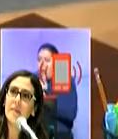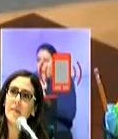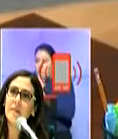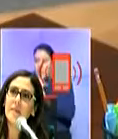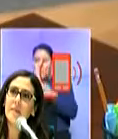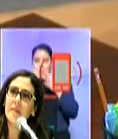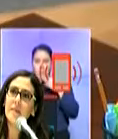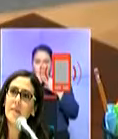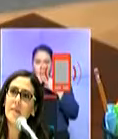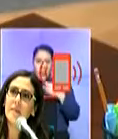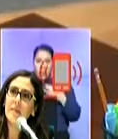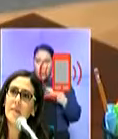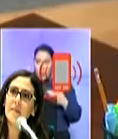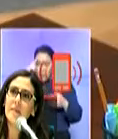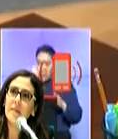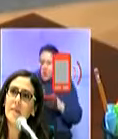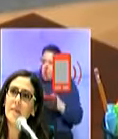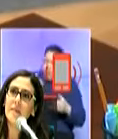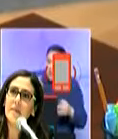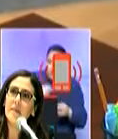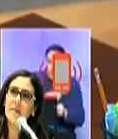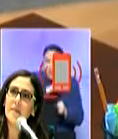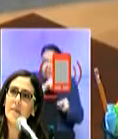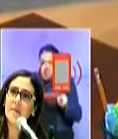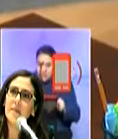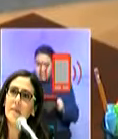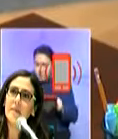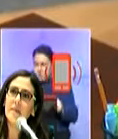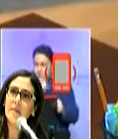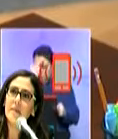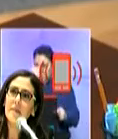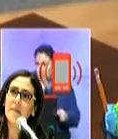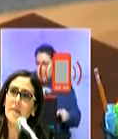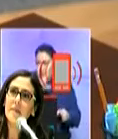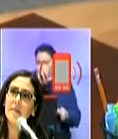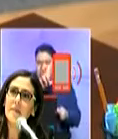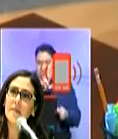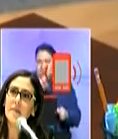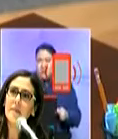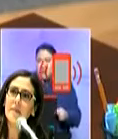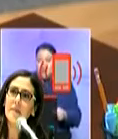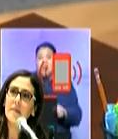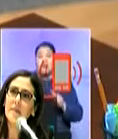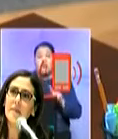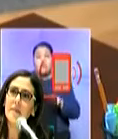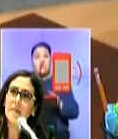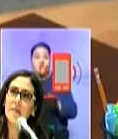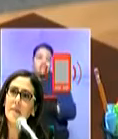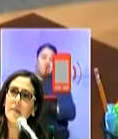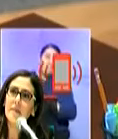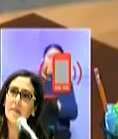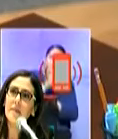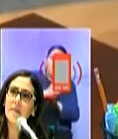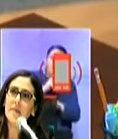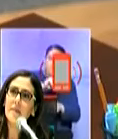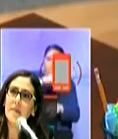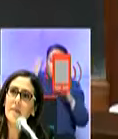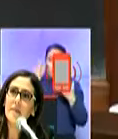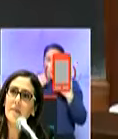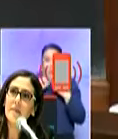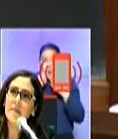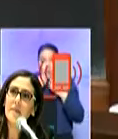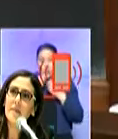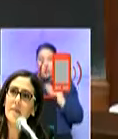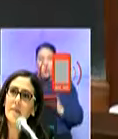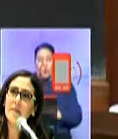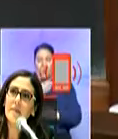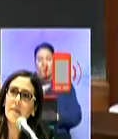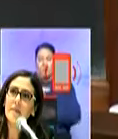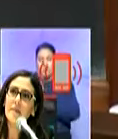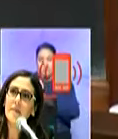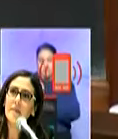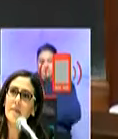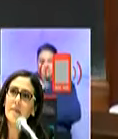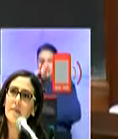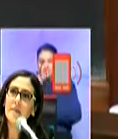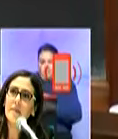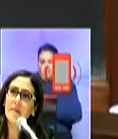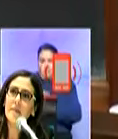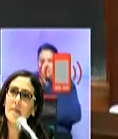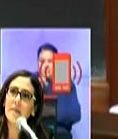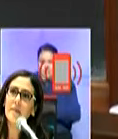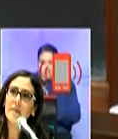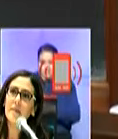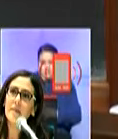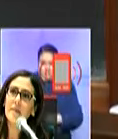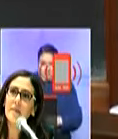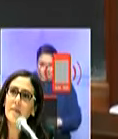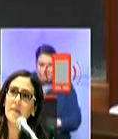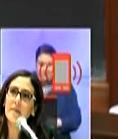entonces sí tiene que quedar mucha claridad respecto del gasto y de los asuntos relacionados con